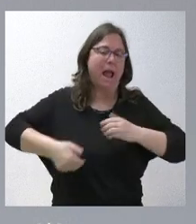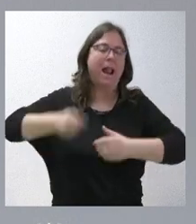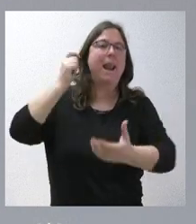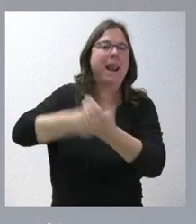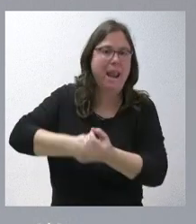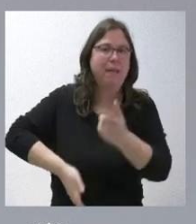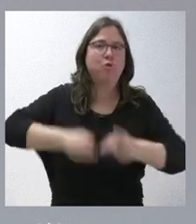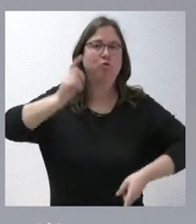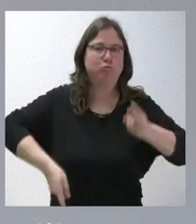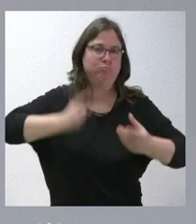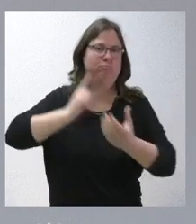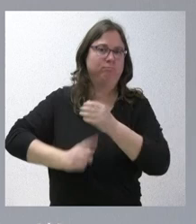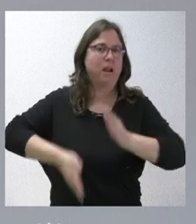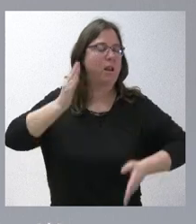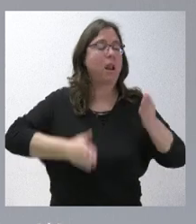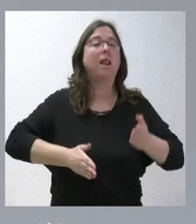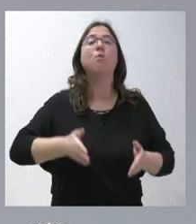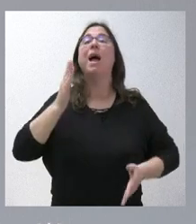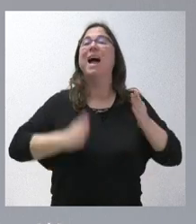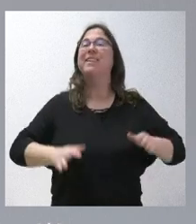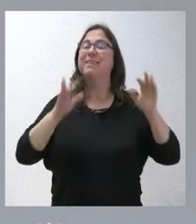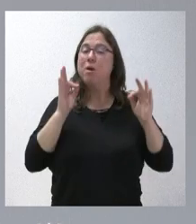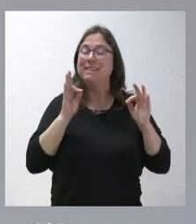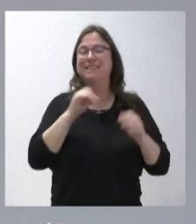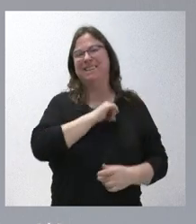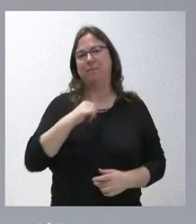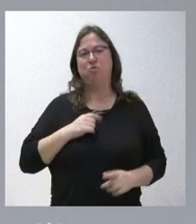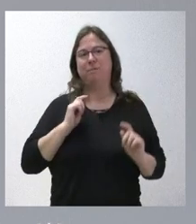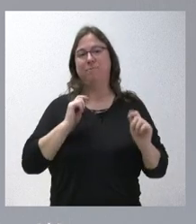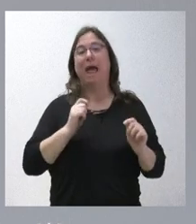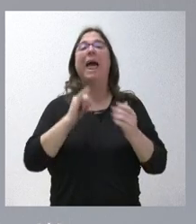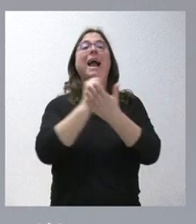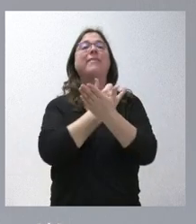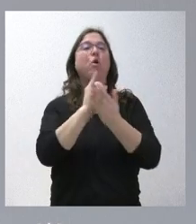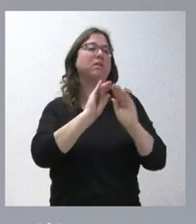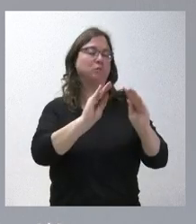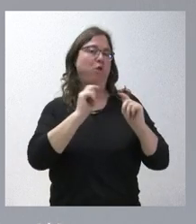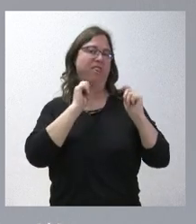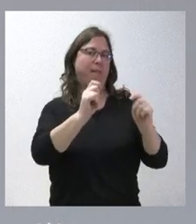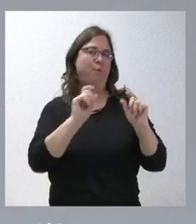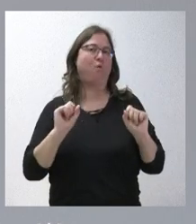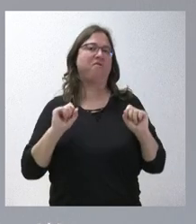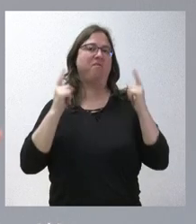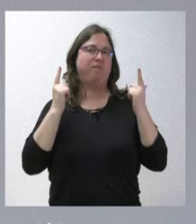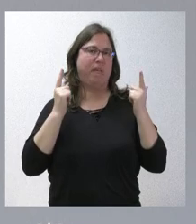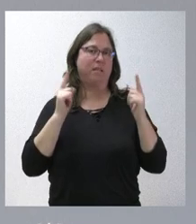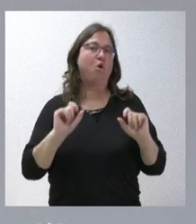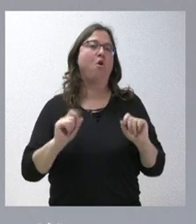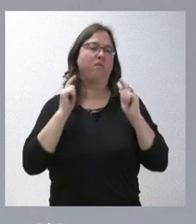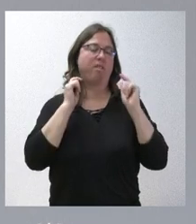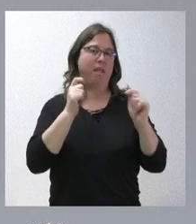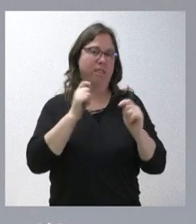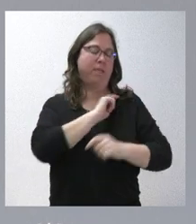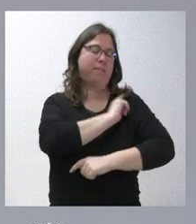normalmente el atletismo es un deporte individual así está calificado a nivel a nivel oficial digámoslo